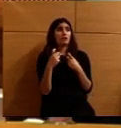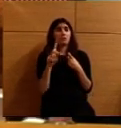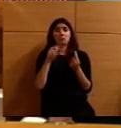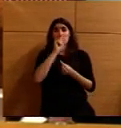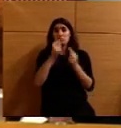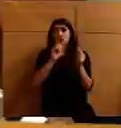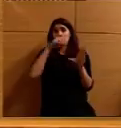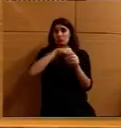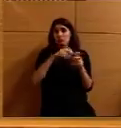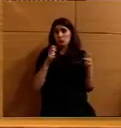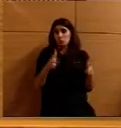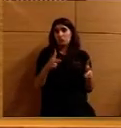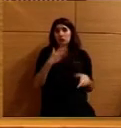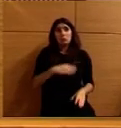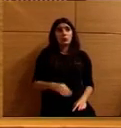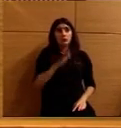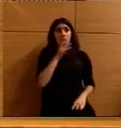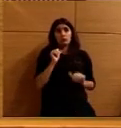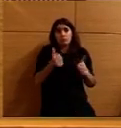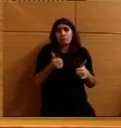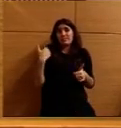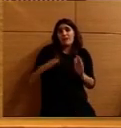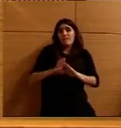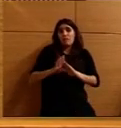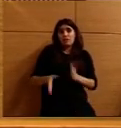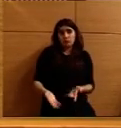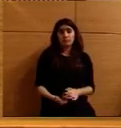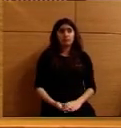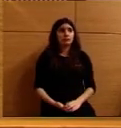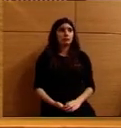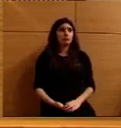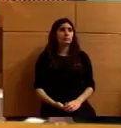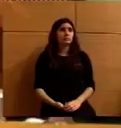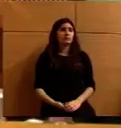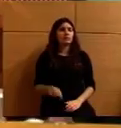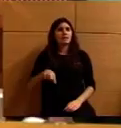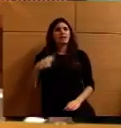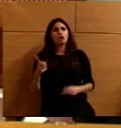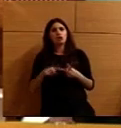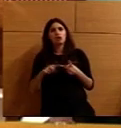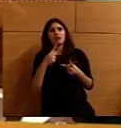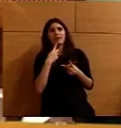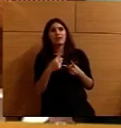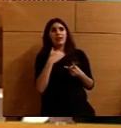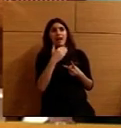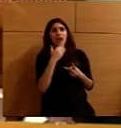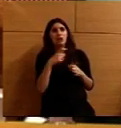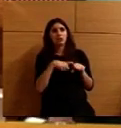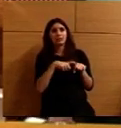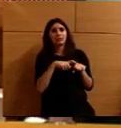negociación del presupuesto, pues... Como empieza la negociación del presupuesto ya, eso vosotros. Lo otro que ponía era algún tipo de